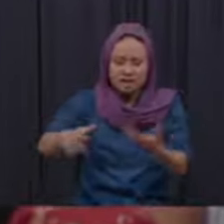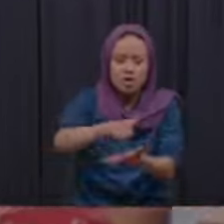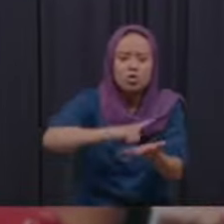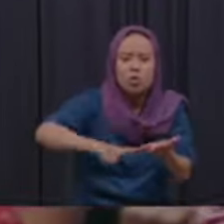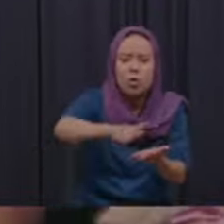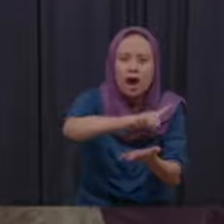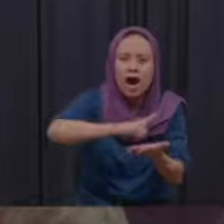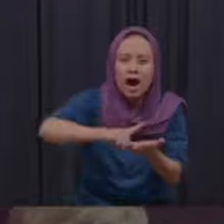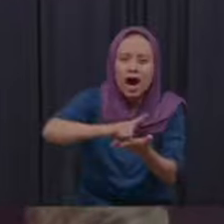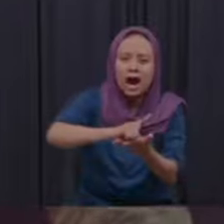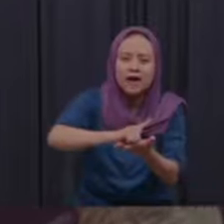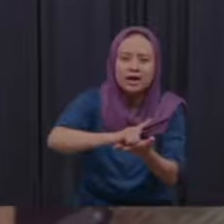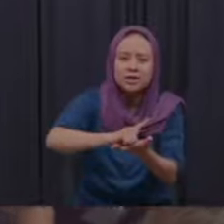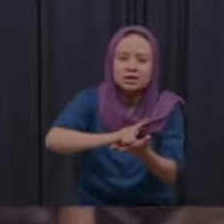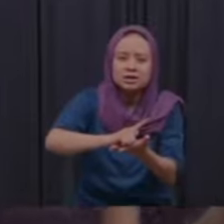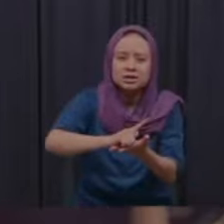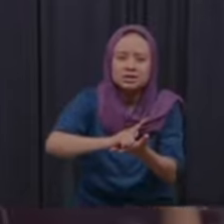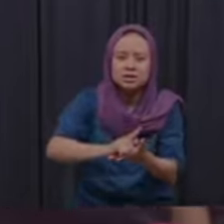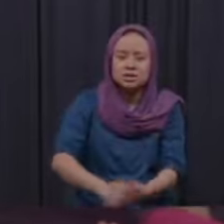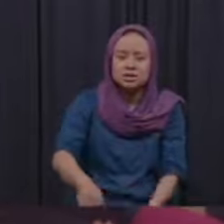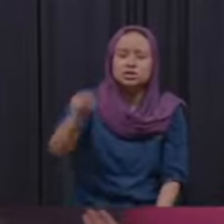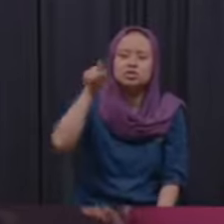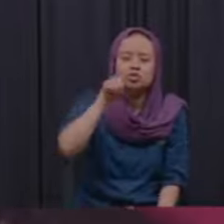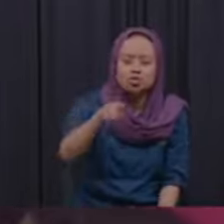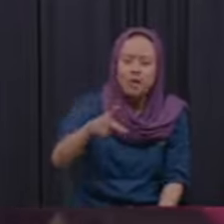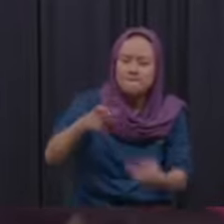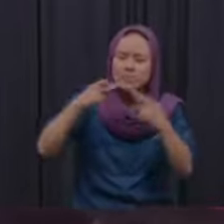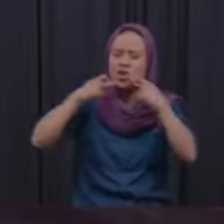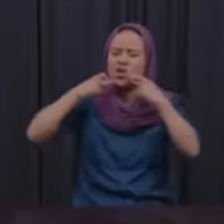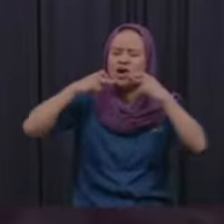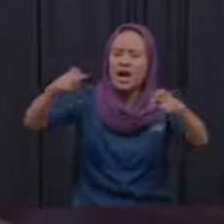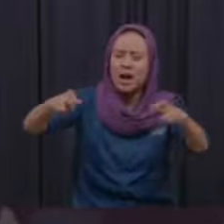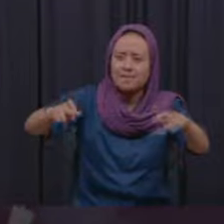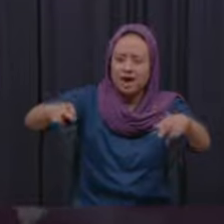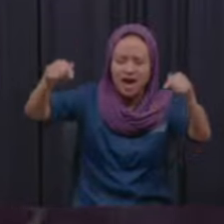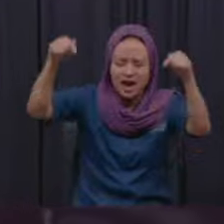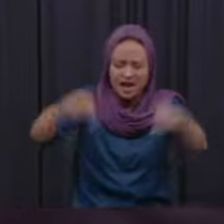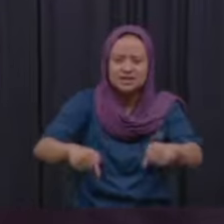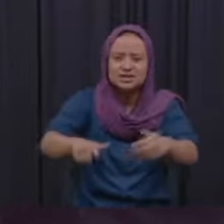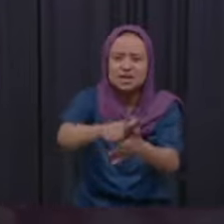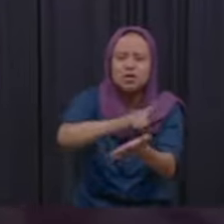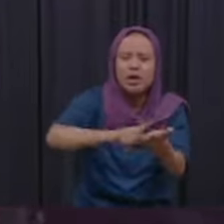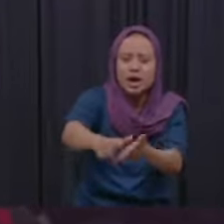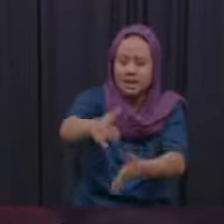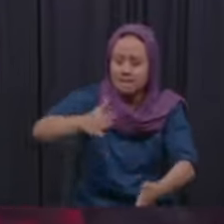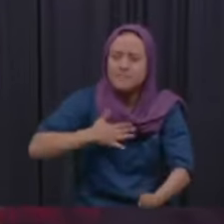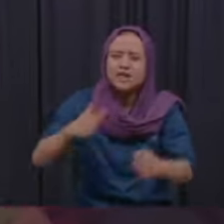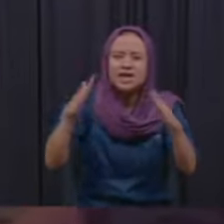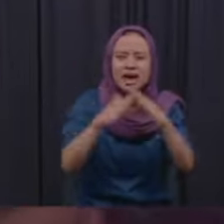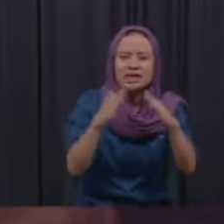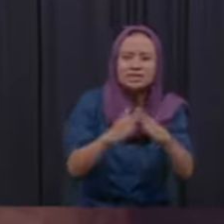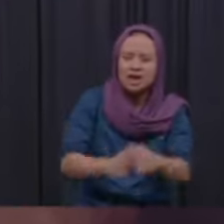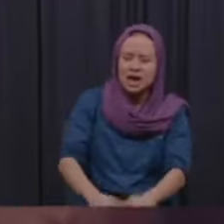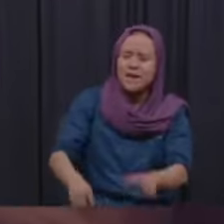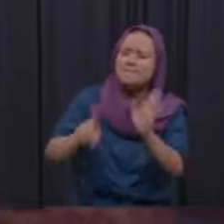calle, el número. Y proclama: este territorio le pertenece a